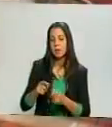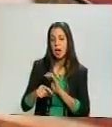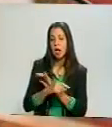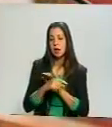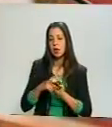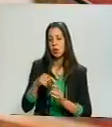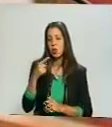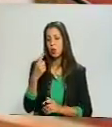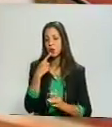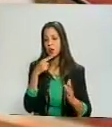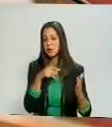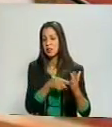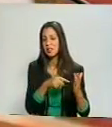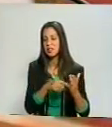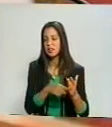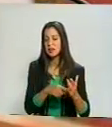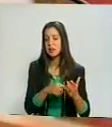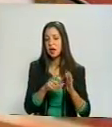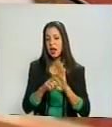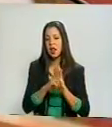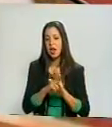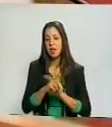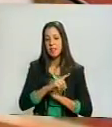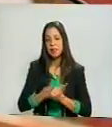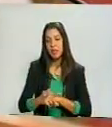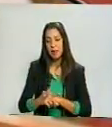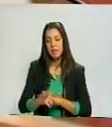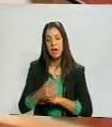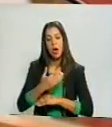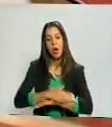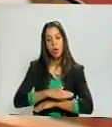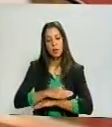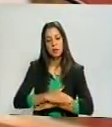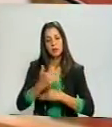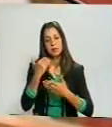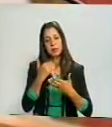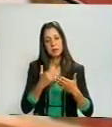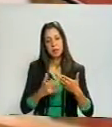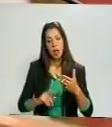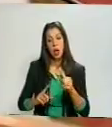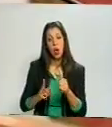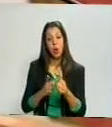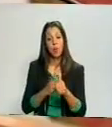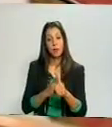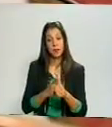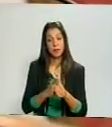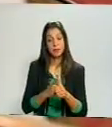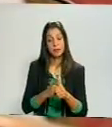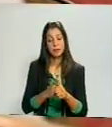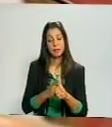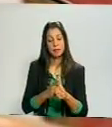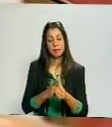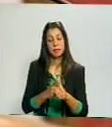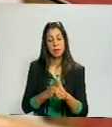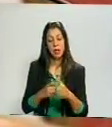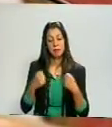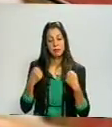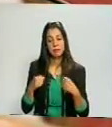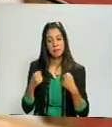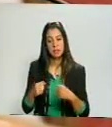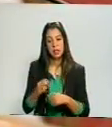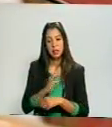artículo 1 de esta ley constitucional deben cumplir con las condiciones siguientes. 1. Destinar en el ejercicio